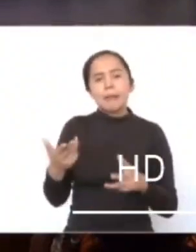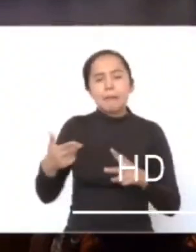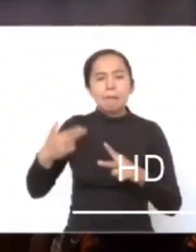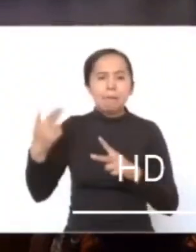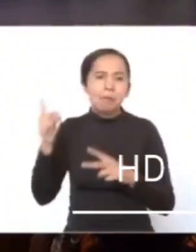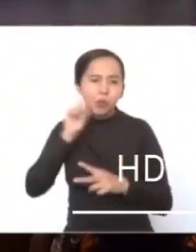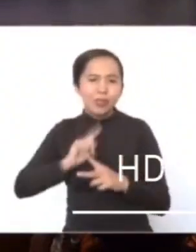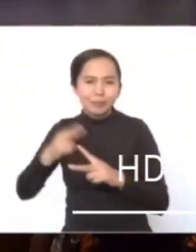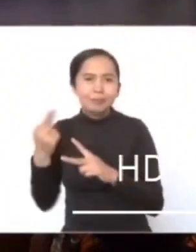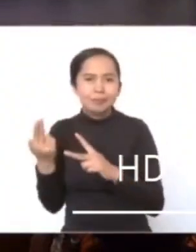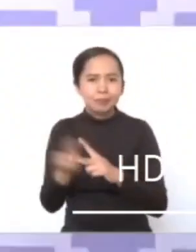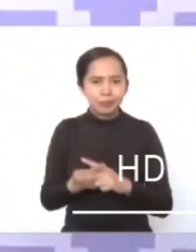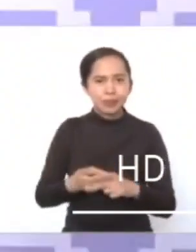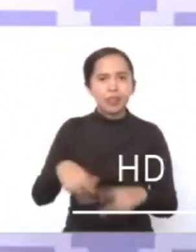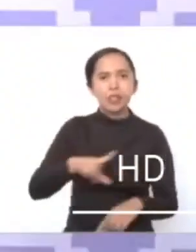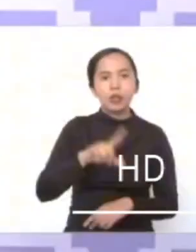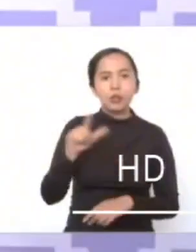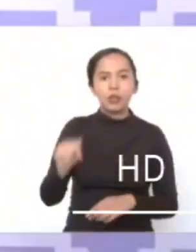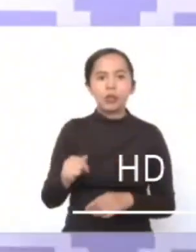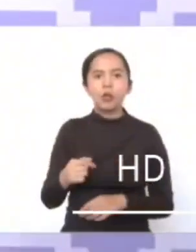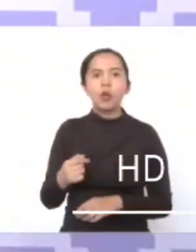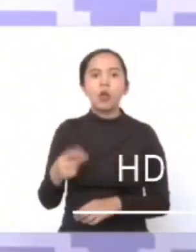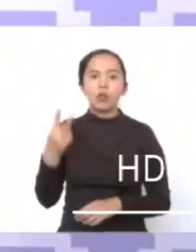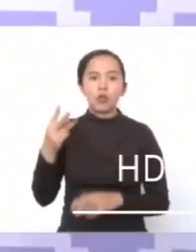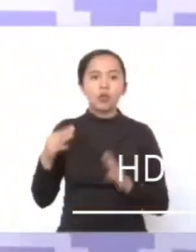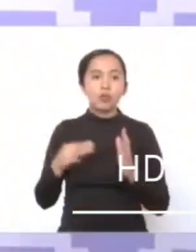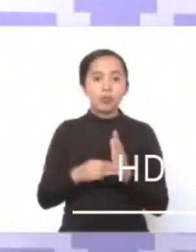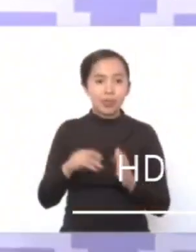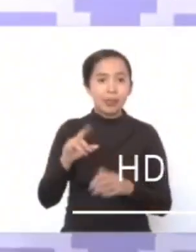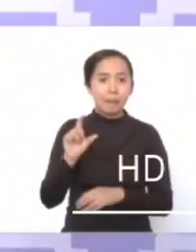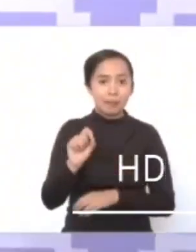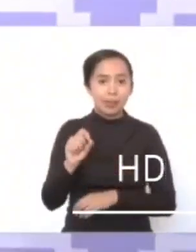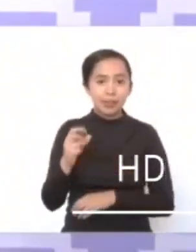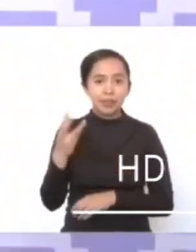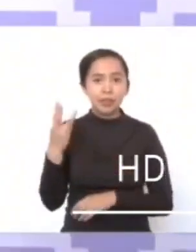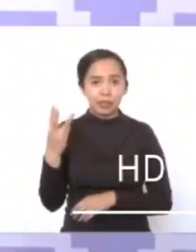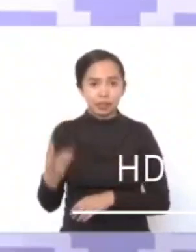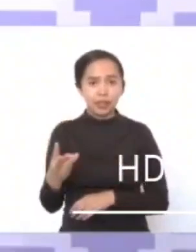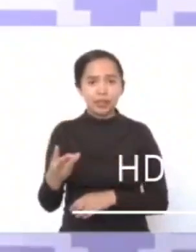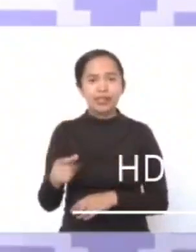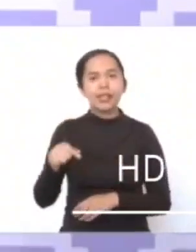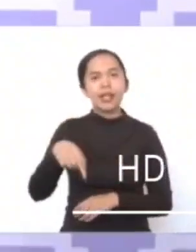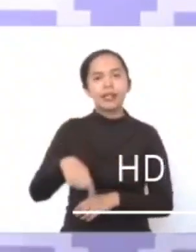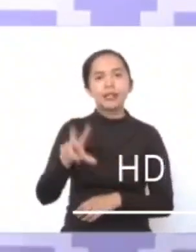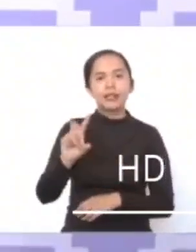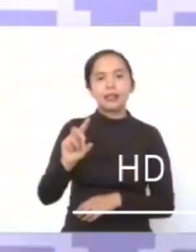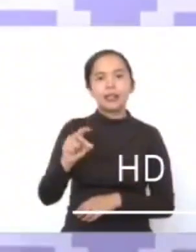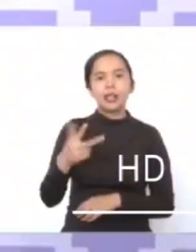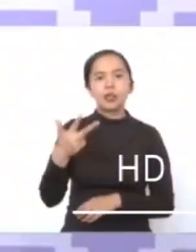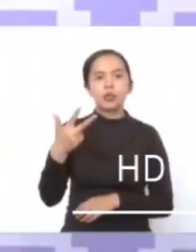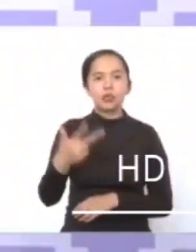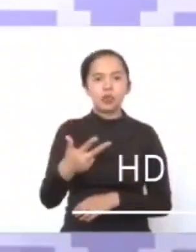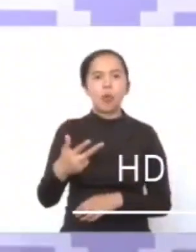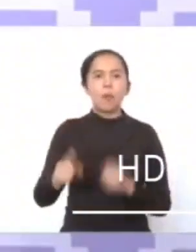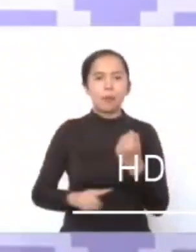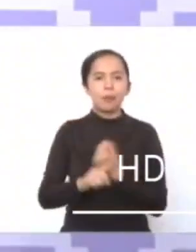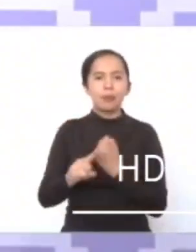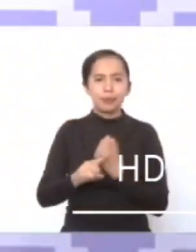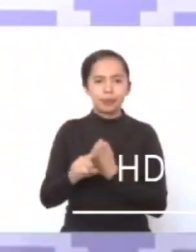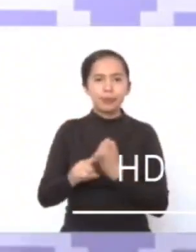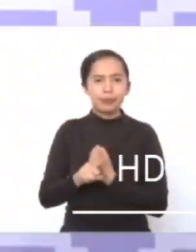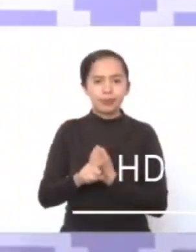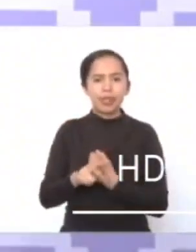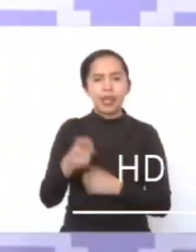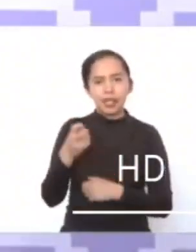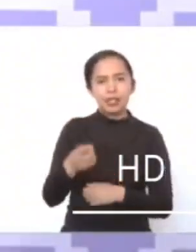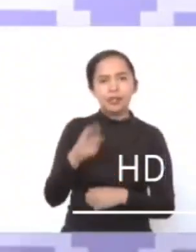feminicidios, mientras que en el mismo periodo de 2023 se han presentado 38 casos, de los cuales